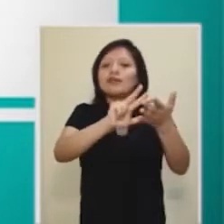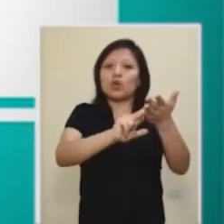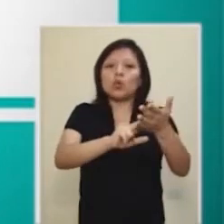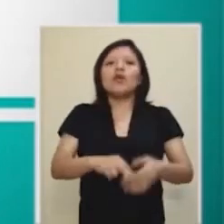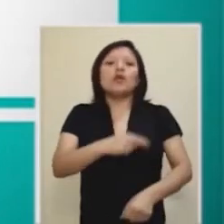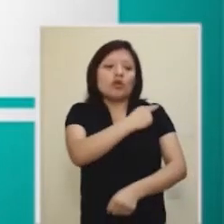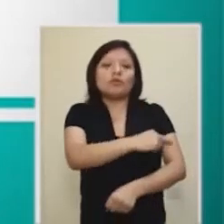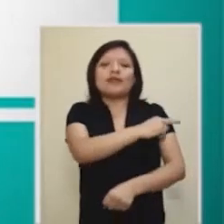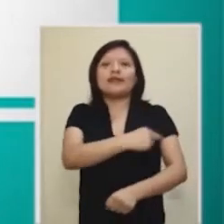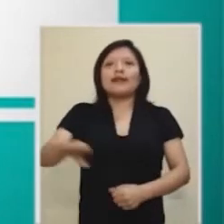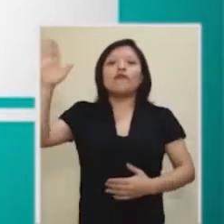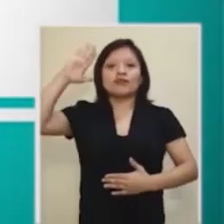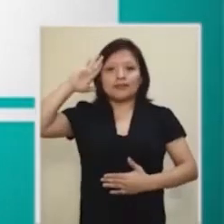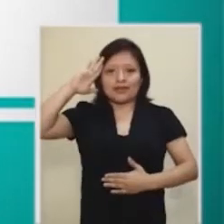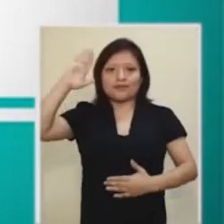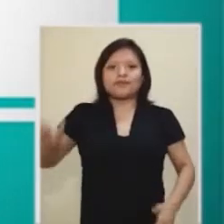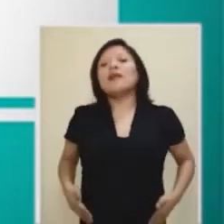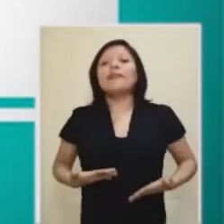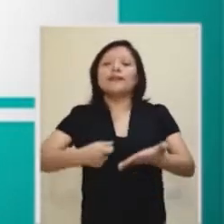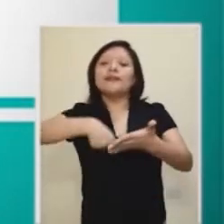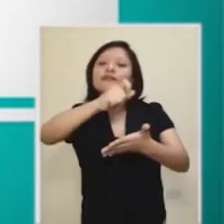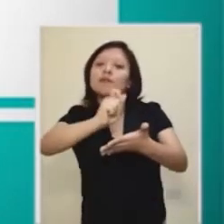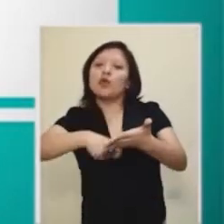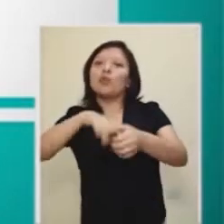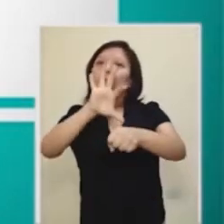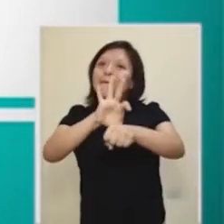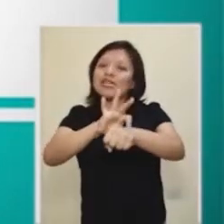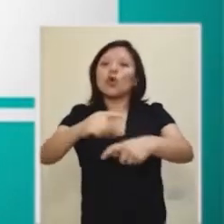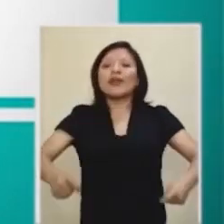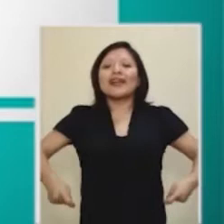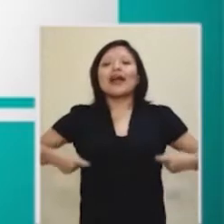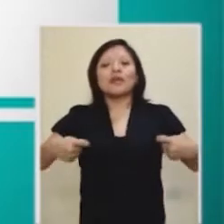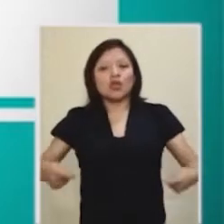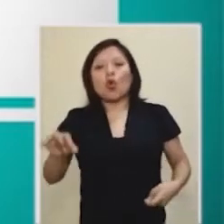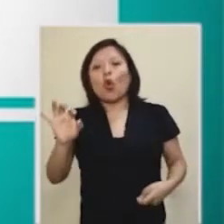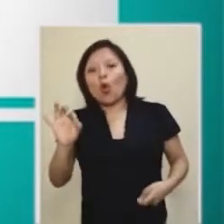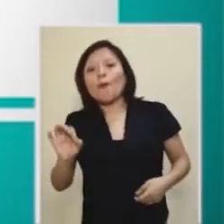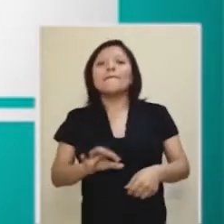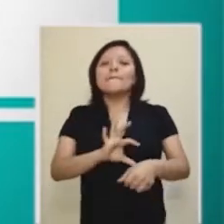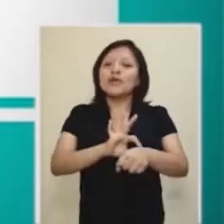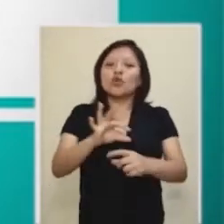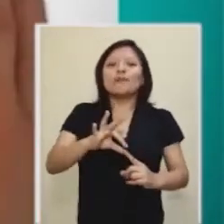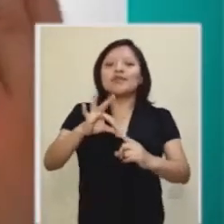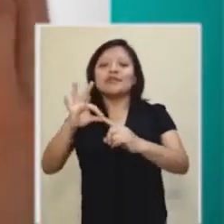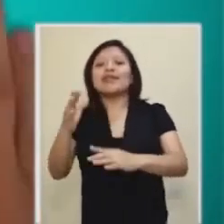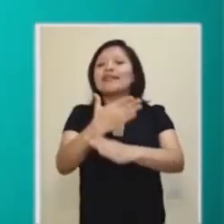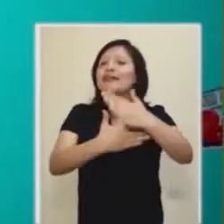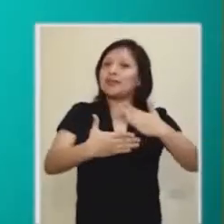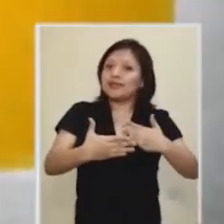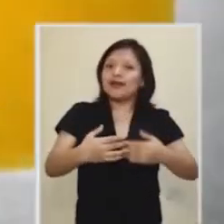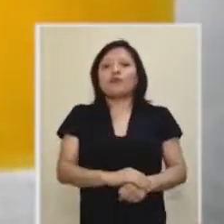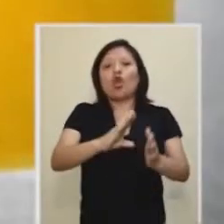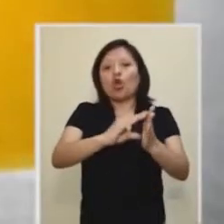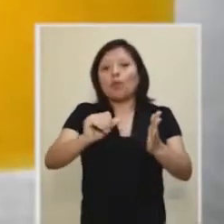tiene programas, sobre empleo, capacitación. tienen la obligación de tener una, una cuarta. lo que es el empleo, las empresas